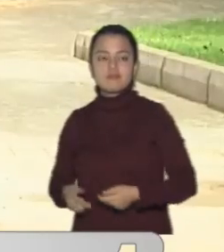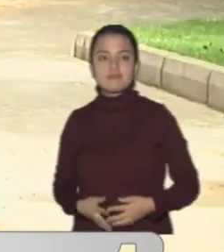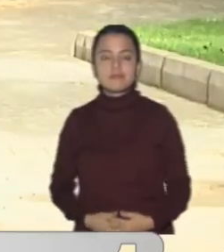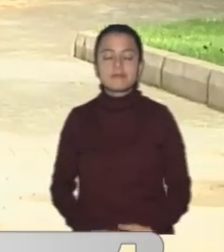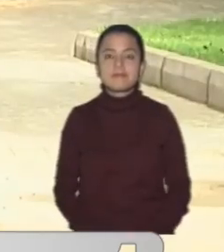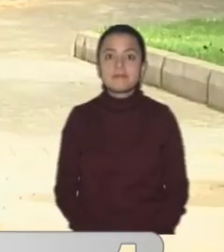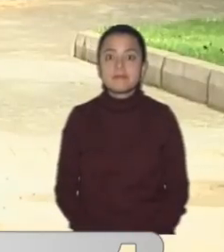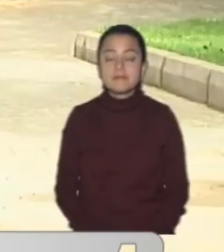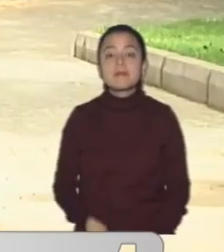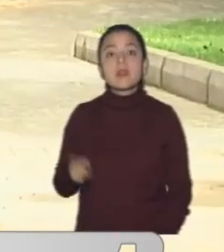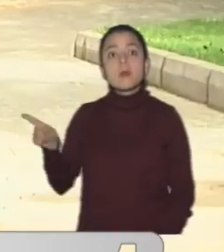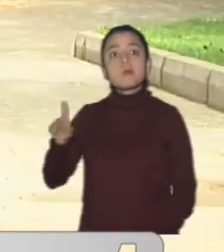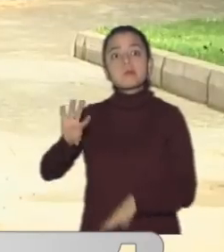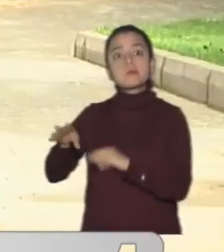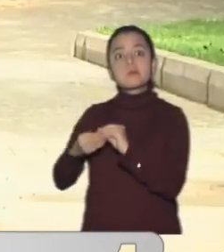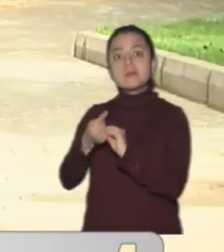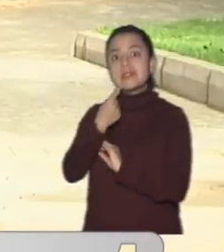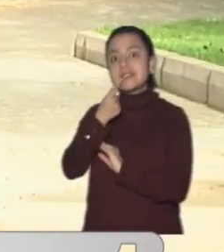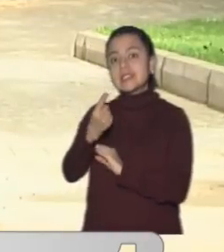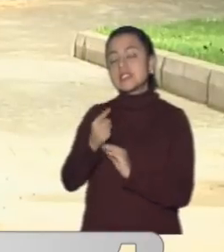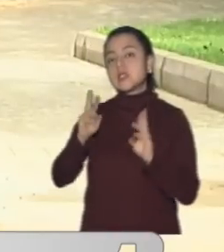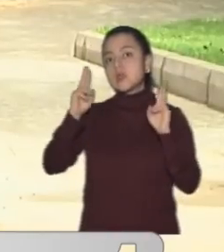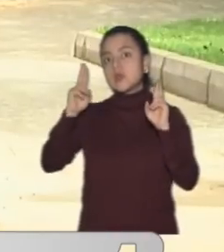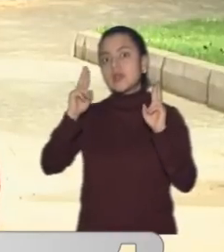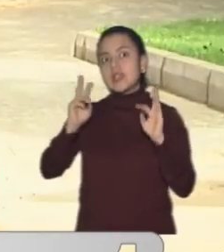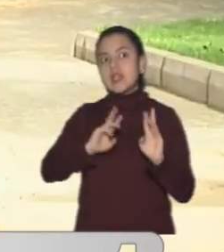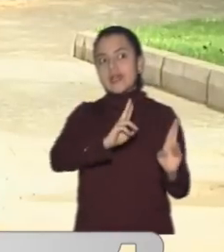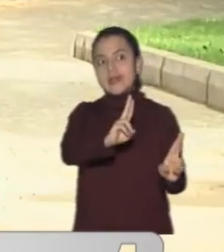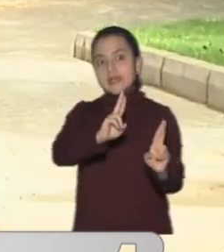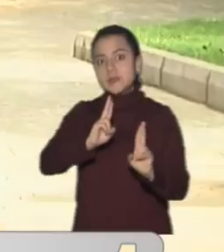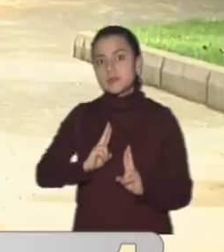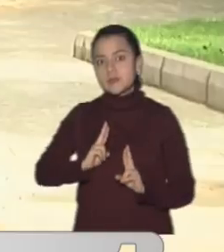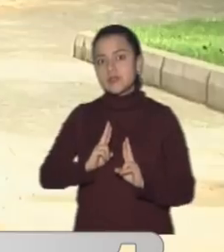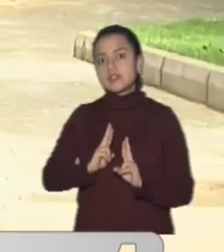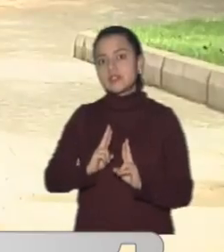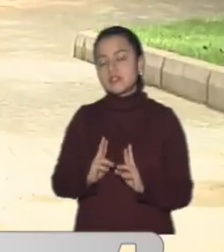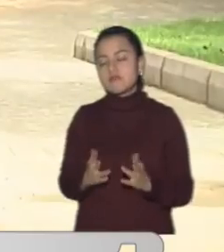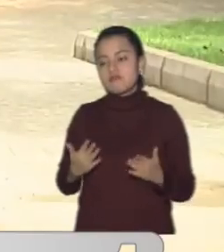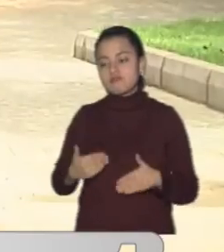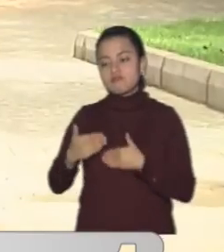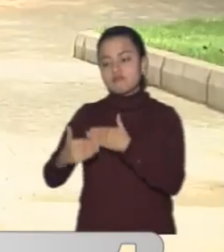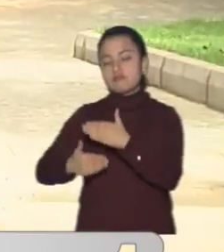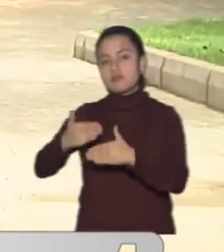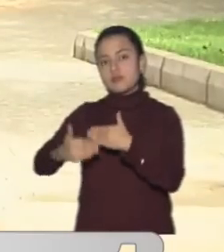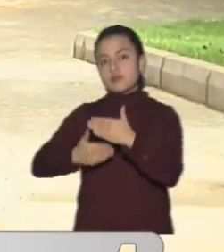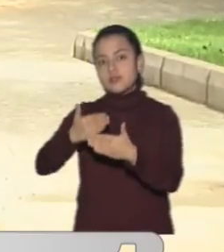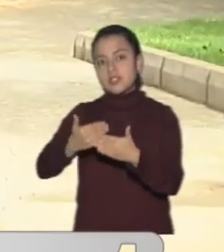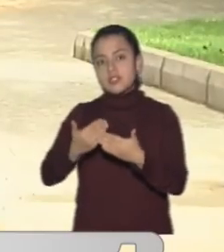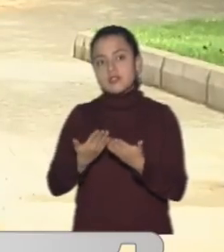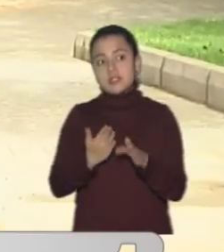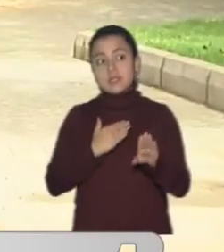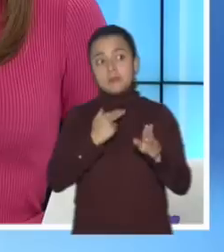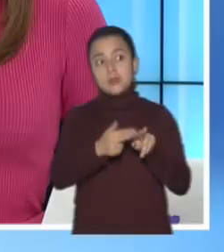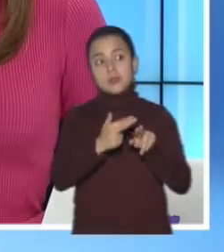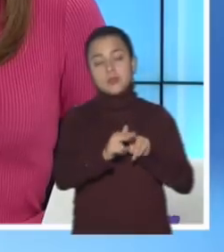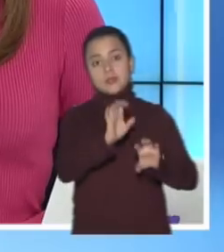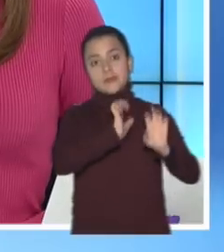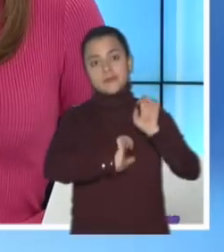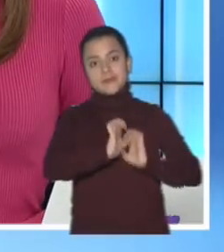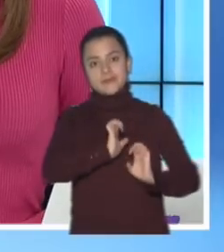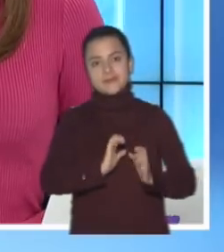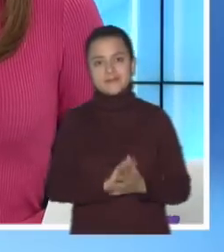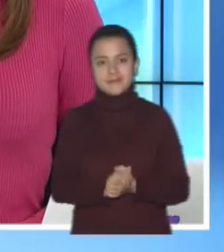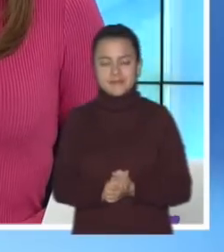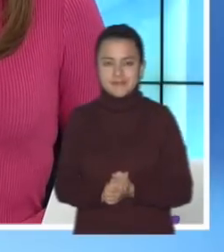El alcalde también dijo que espera una respuesta ante las diferentes situaciones jurídicas que ha interpuesto para hacer su defensa. Esto desde Medellín, Yusi